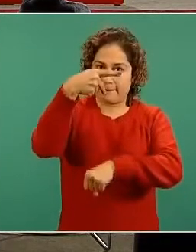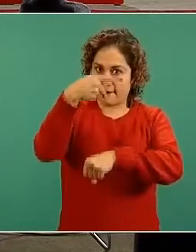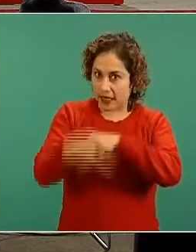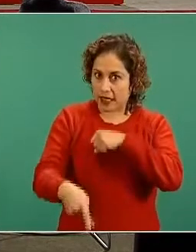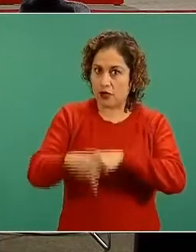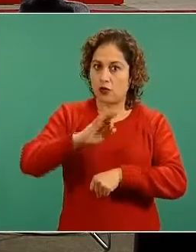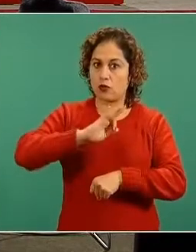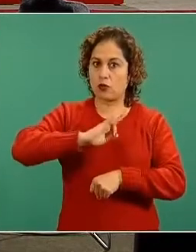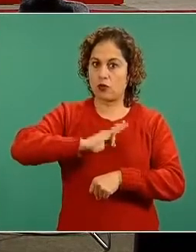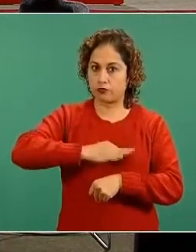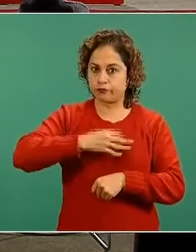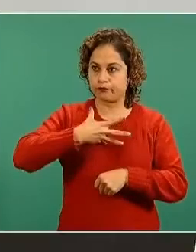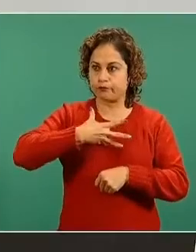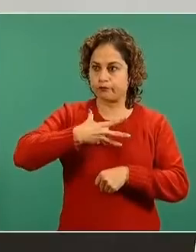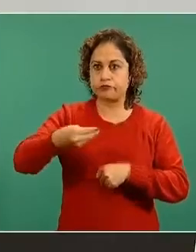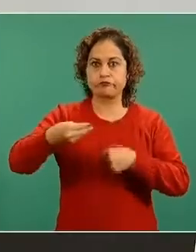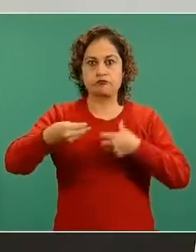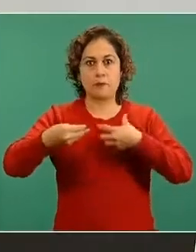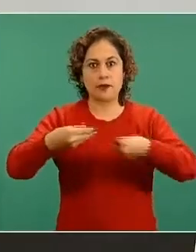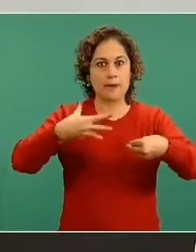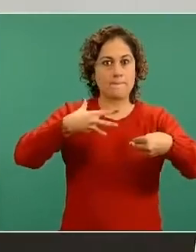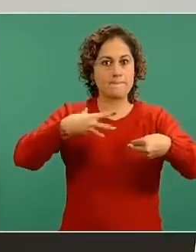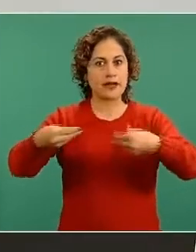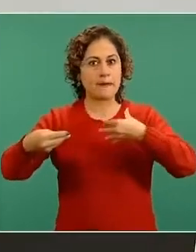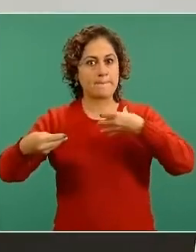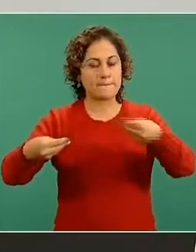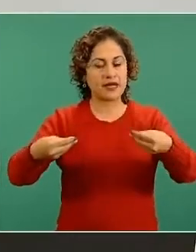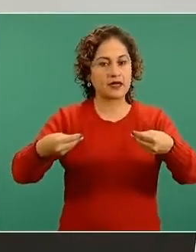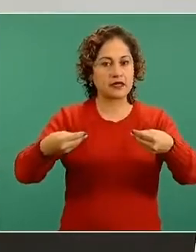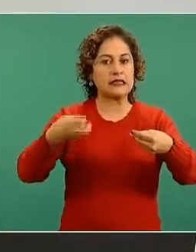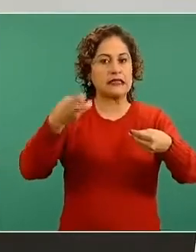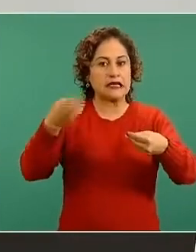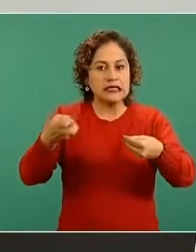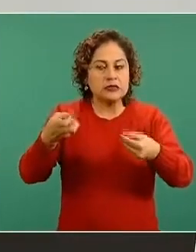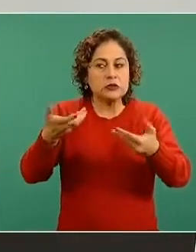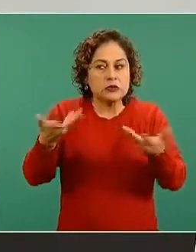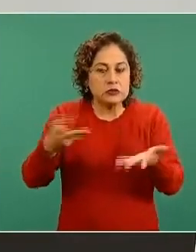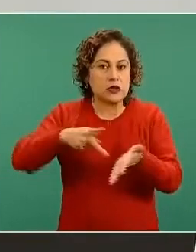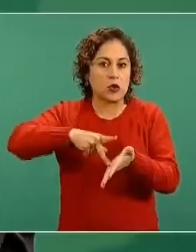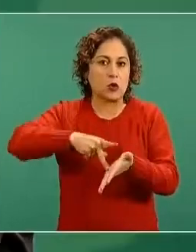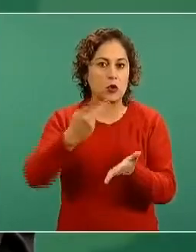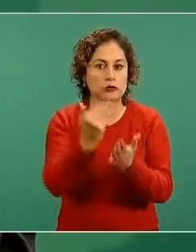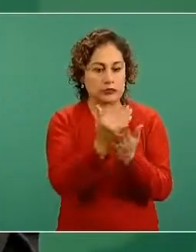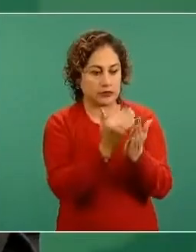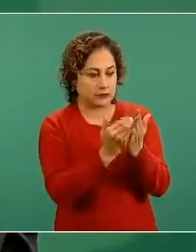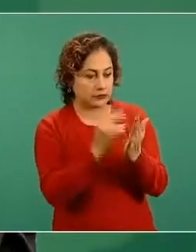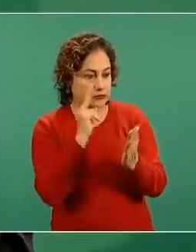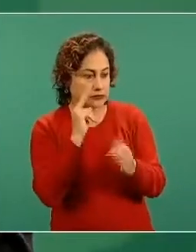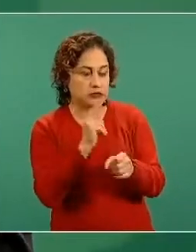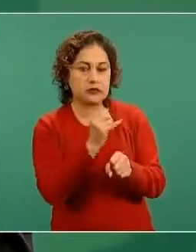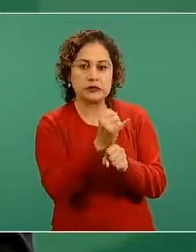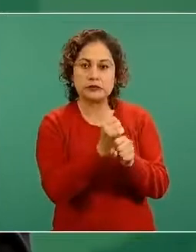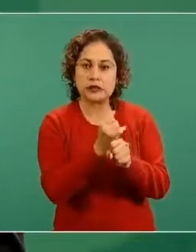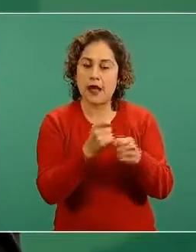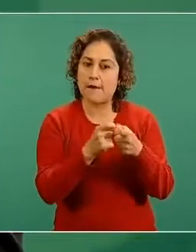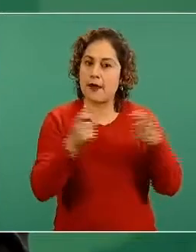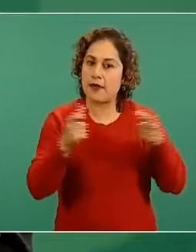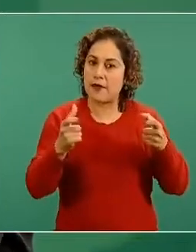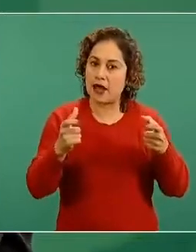entonces se incrementan los indicadores y regresan a un riesgo mayor. Esto